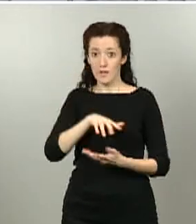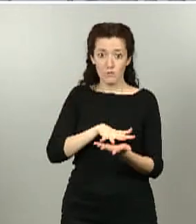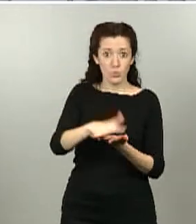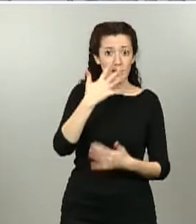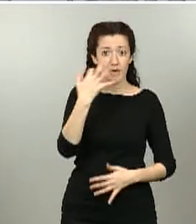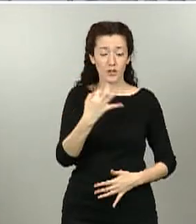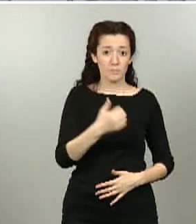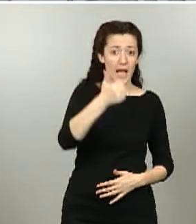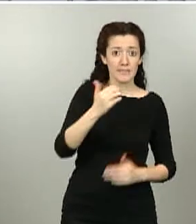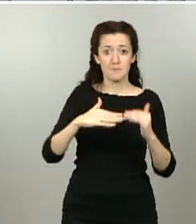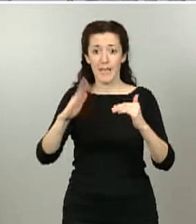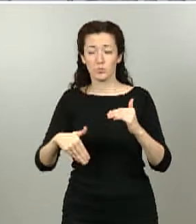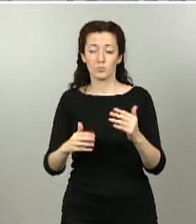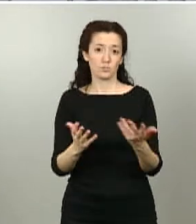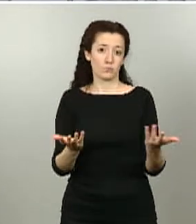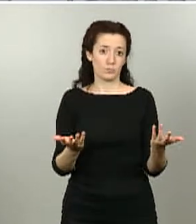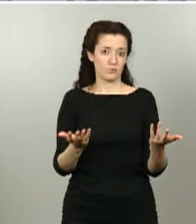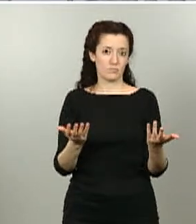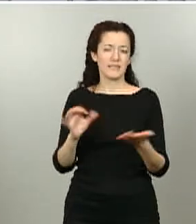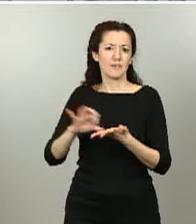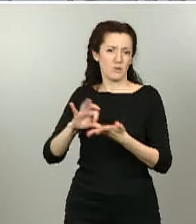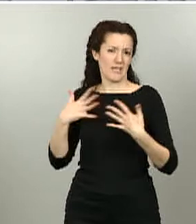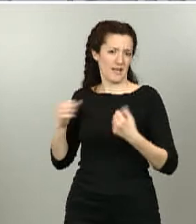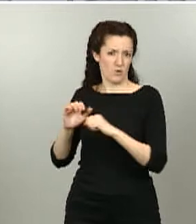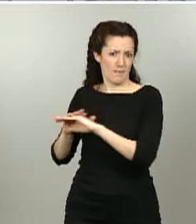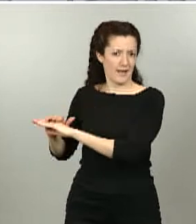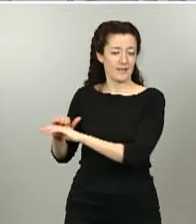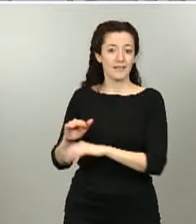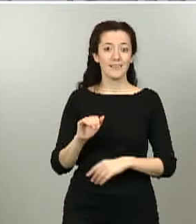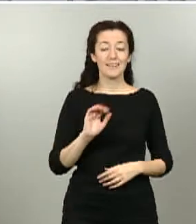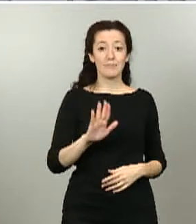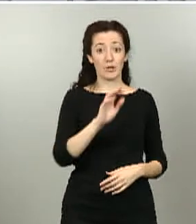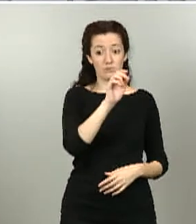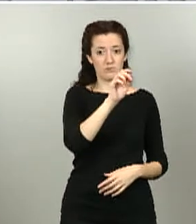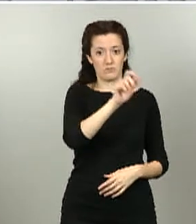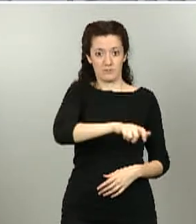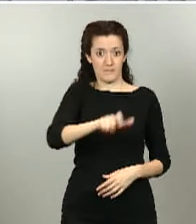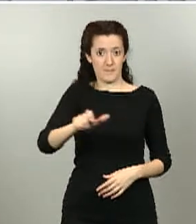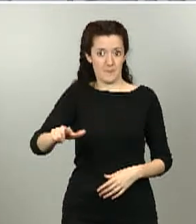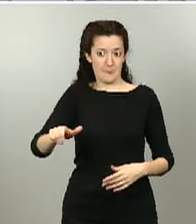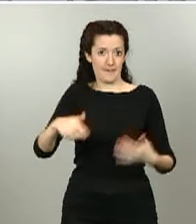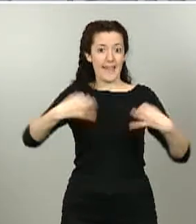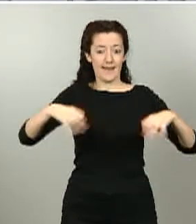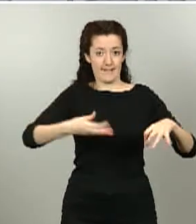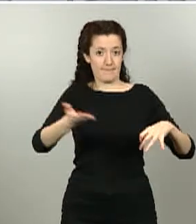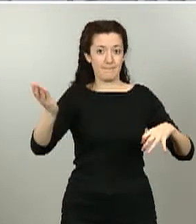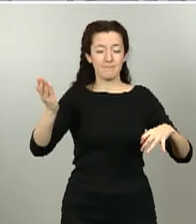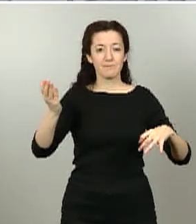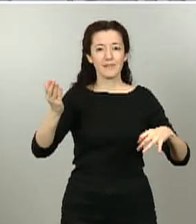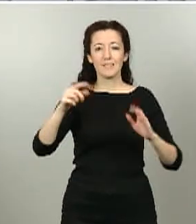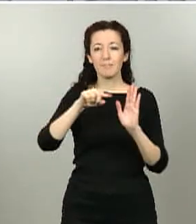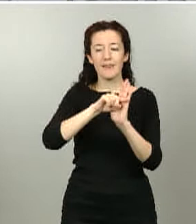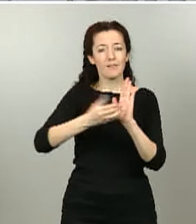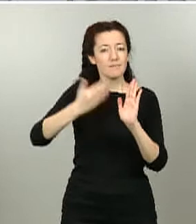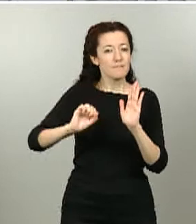servicios sanitarios. Pero a nivel poblacional, la medida más importante, y creo que eso también lo hemos repetido en muchas ocasiones, es la distancia de 2 metros. Esa es la